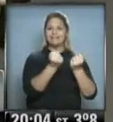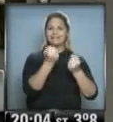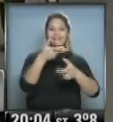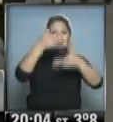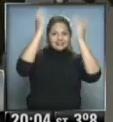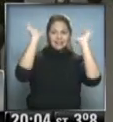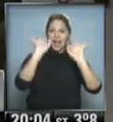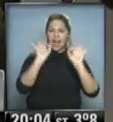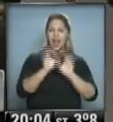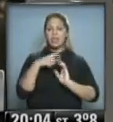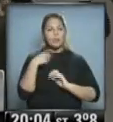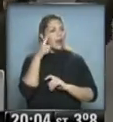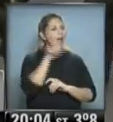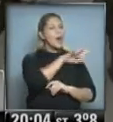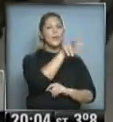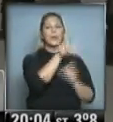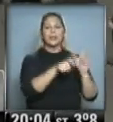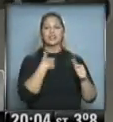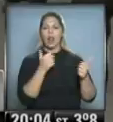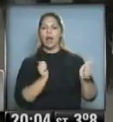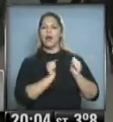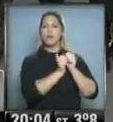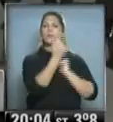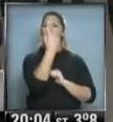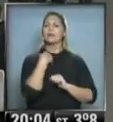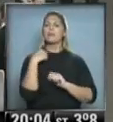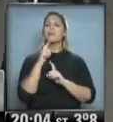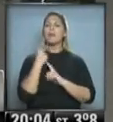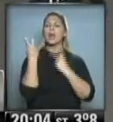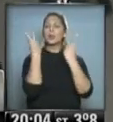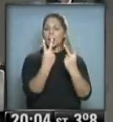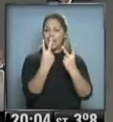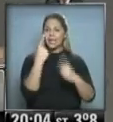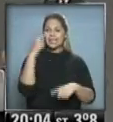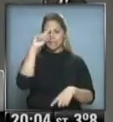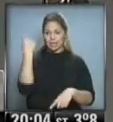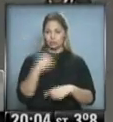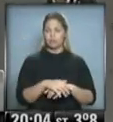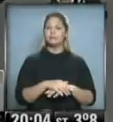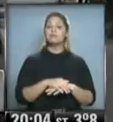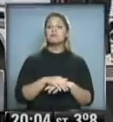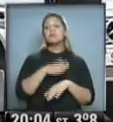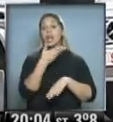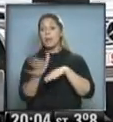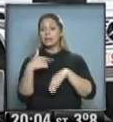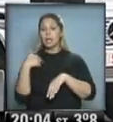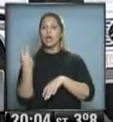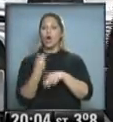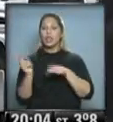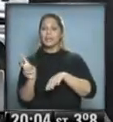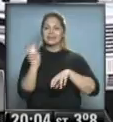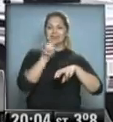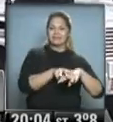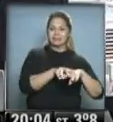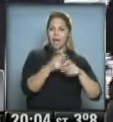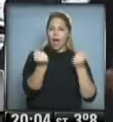que se concentró en el lugar para acompañarlo en la primera gira internacional del Santo Pontífice. Más tarde el Papa volvió a subirse al automóvil blindado que